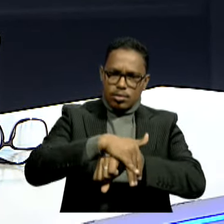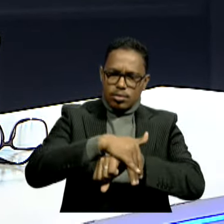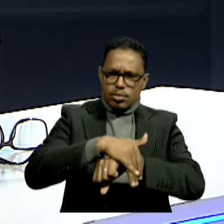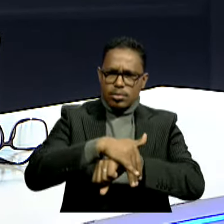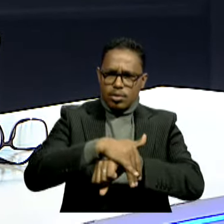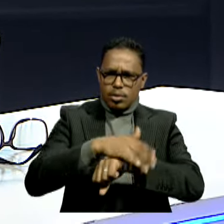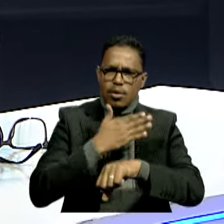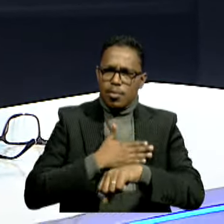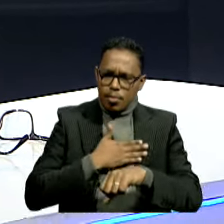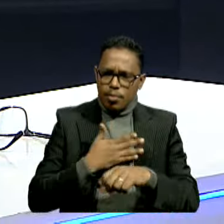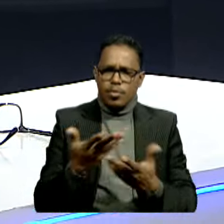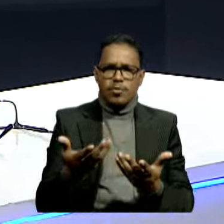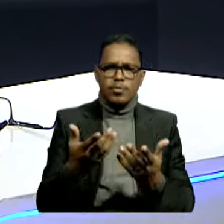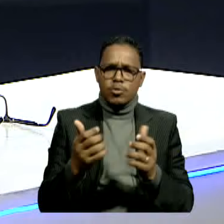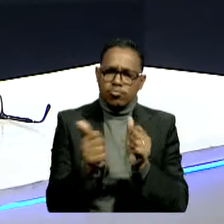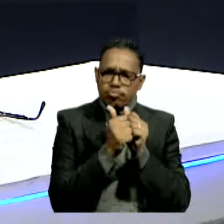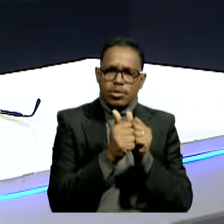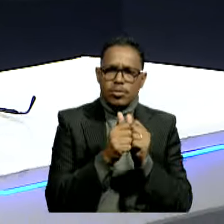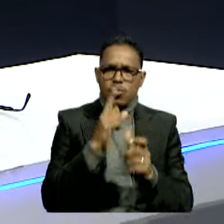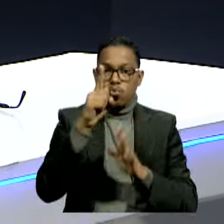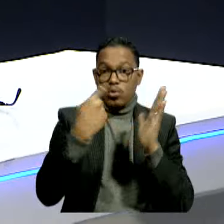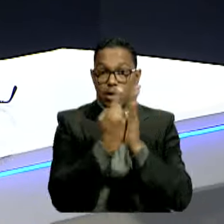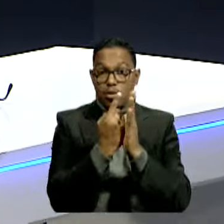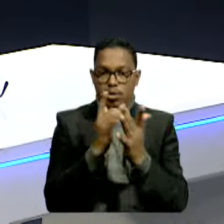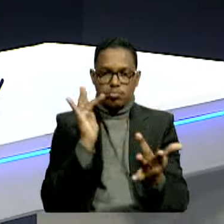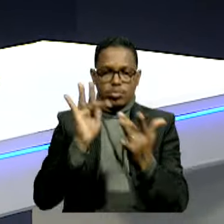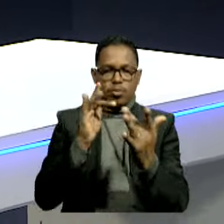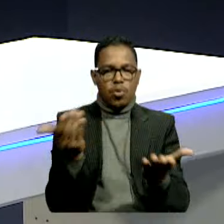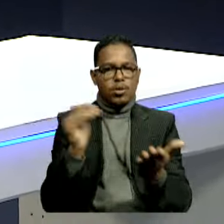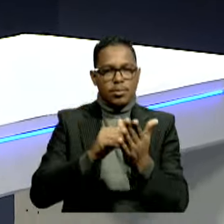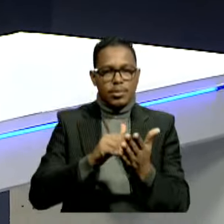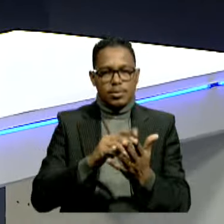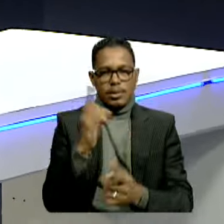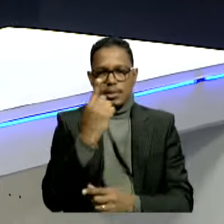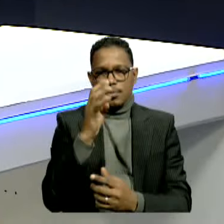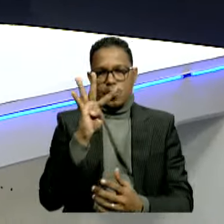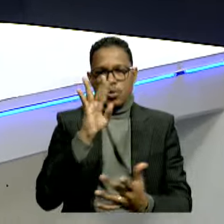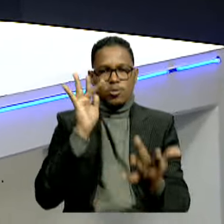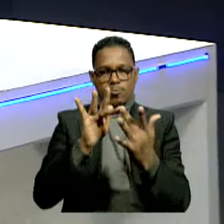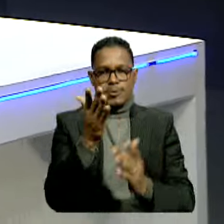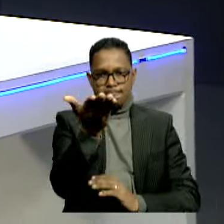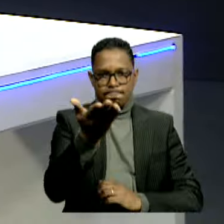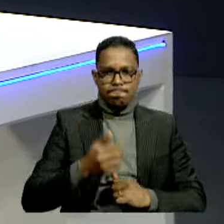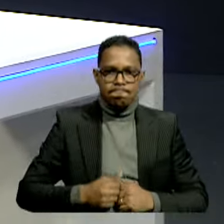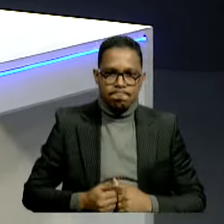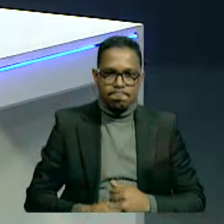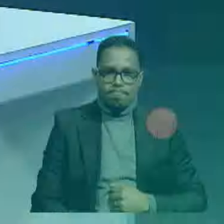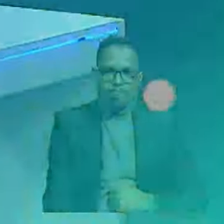emisión estelar. Mantenga la sintonía, en una hora volvemos a conectar junto a ustedes, como siempre el 4 conectado.